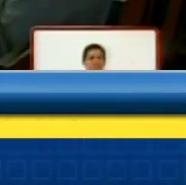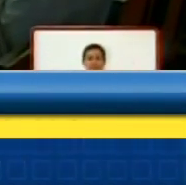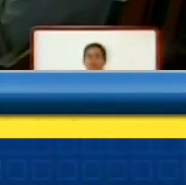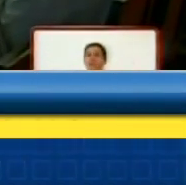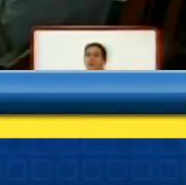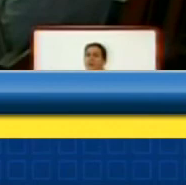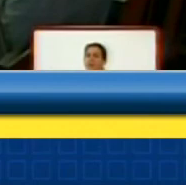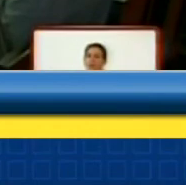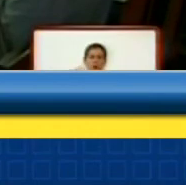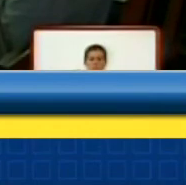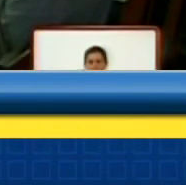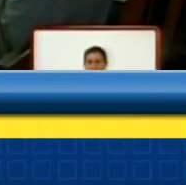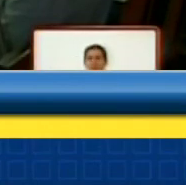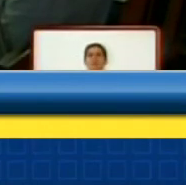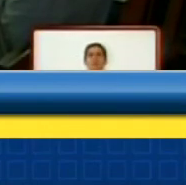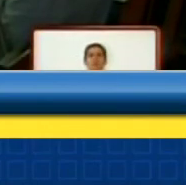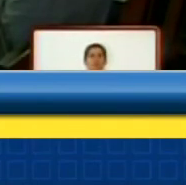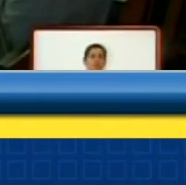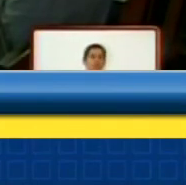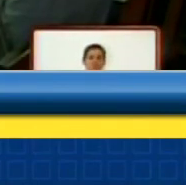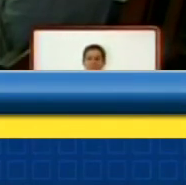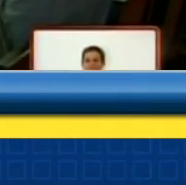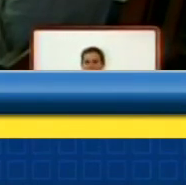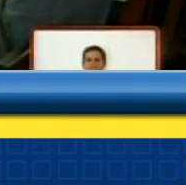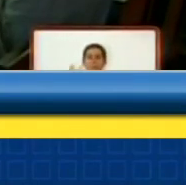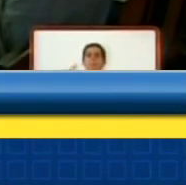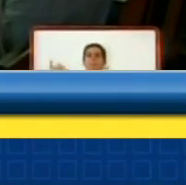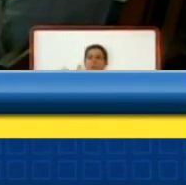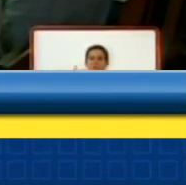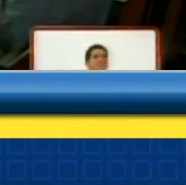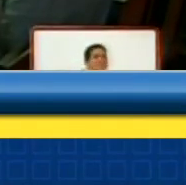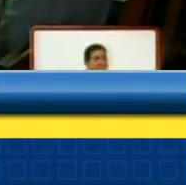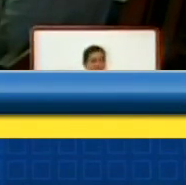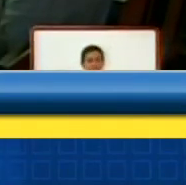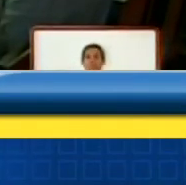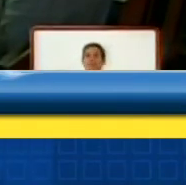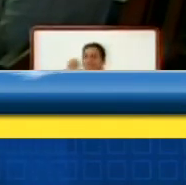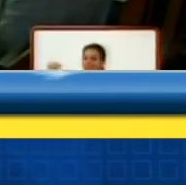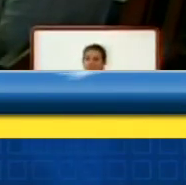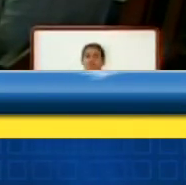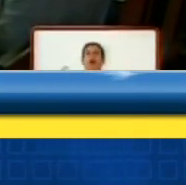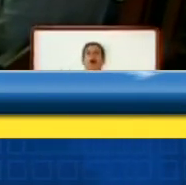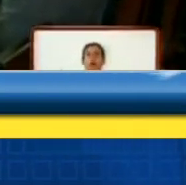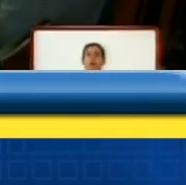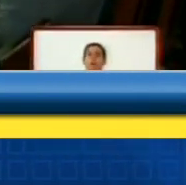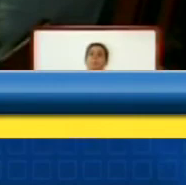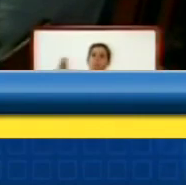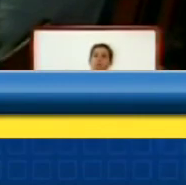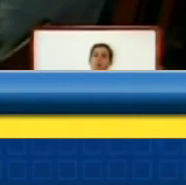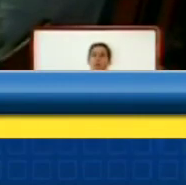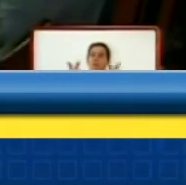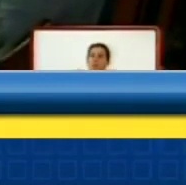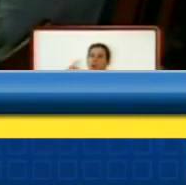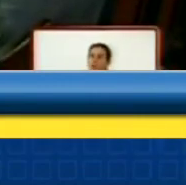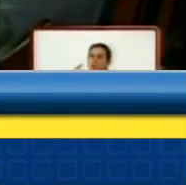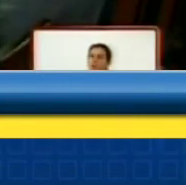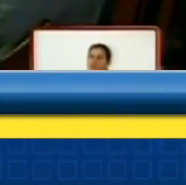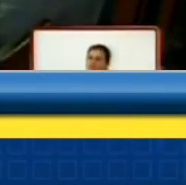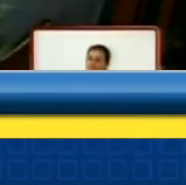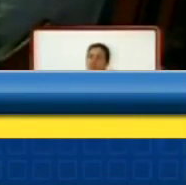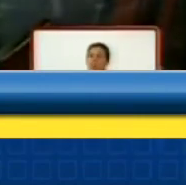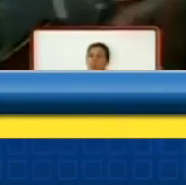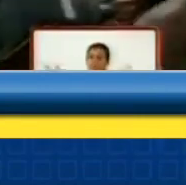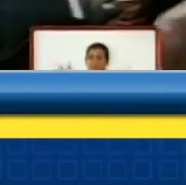generan la violencia en Venezuela y poder nosotros aportar más causas aún que generen paz en Venezuela